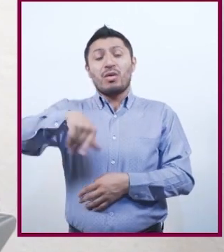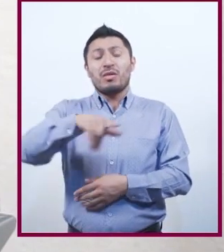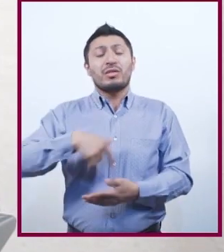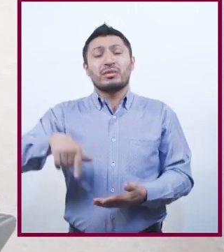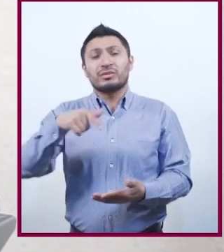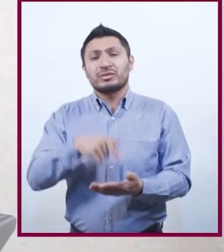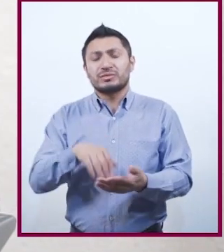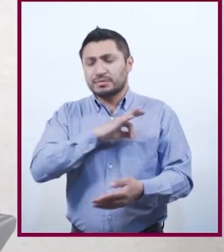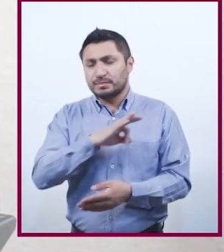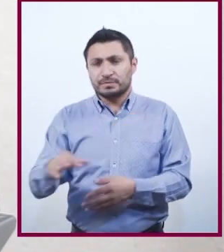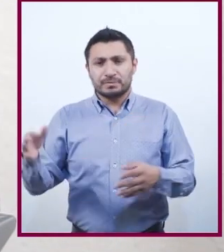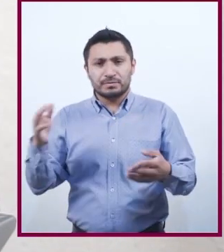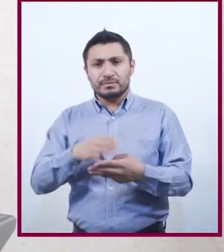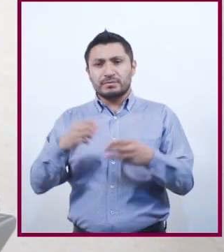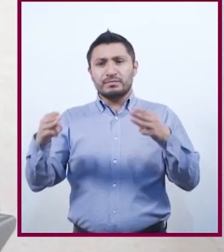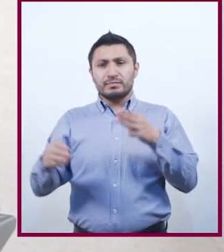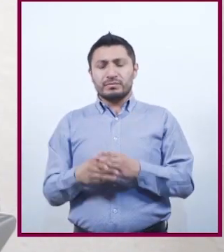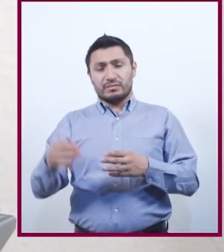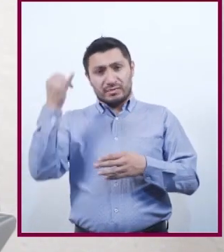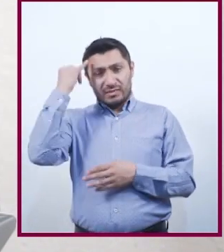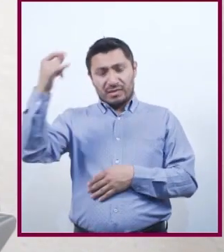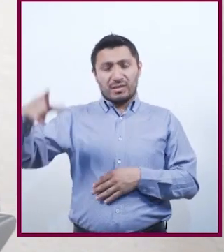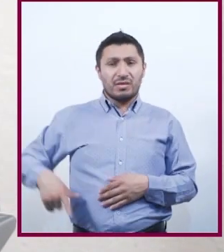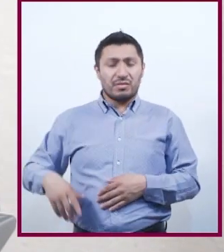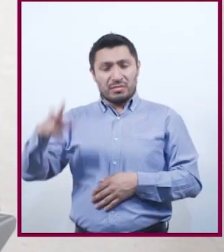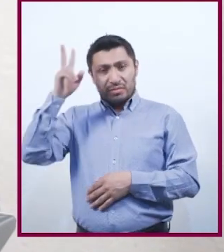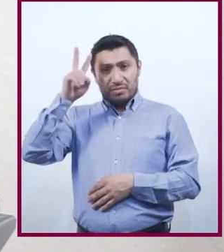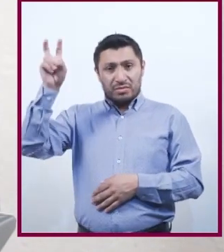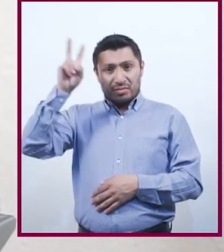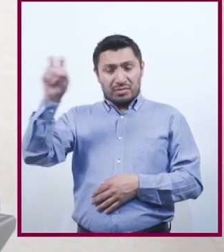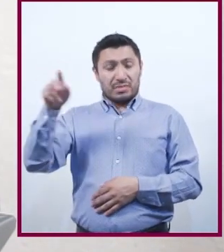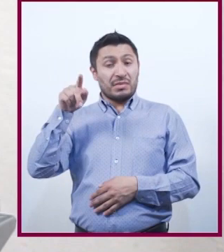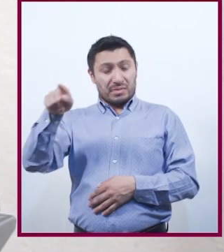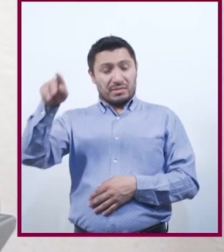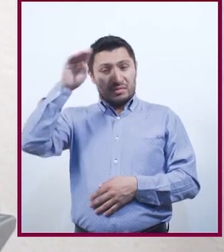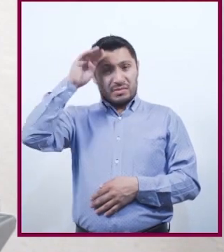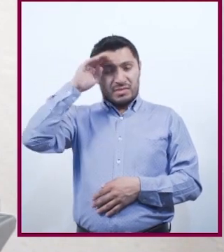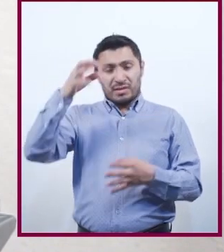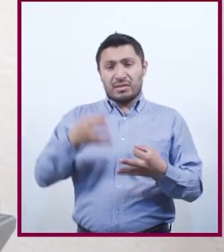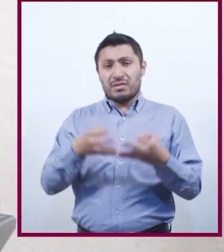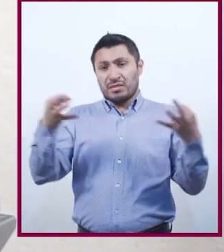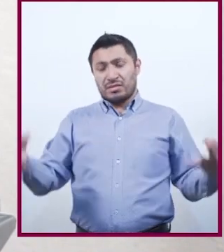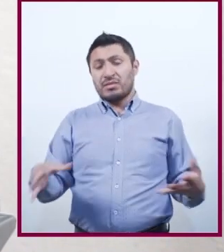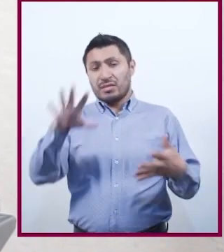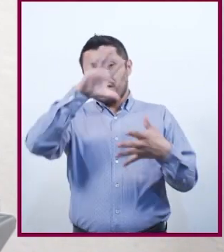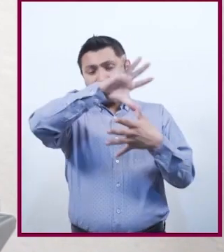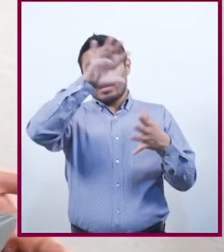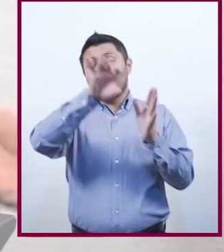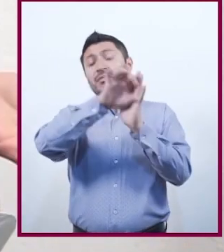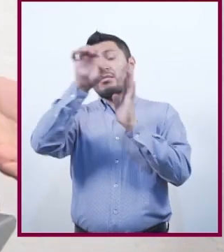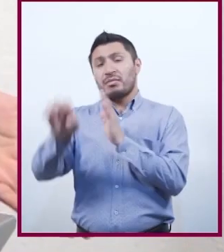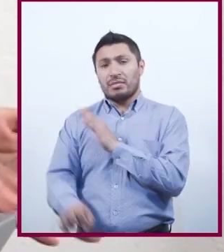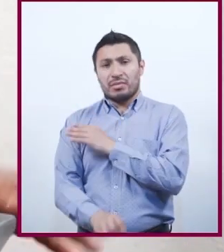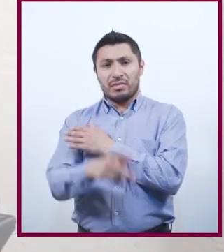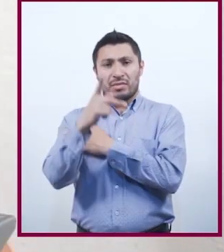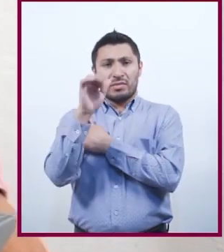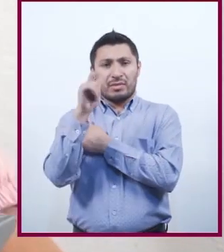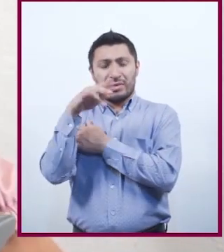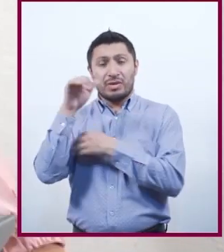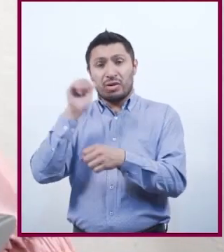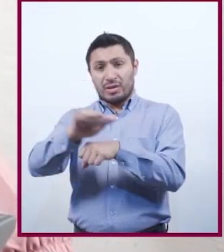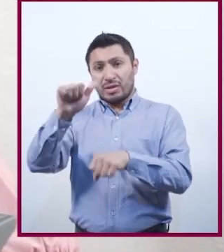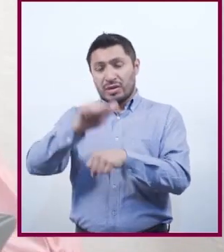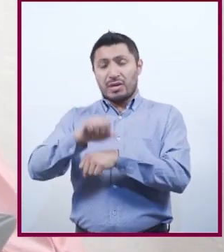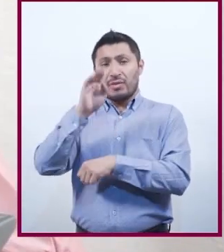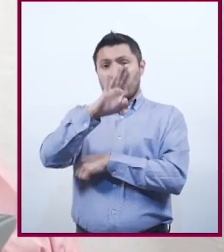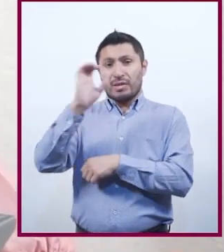un espacio en el que pudieran materializar su idea de Estado, su sueño. Pensaron en las tierras americanas, por ejemplo, la